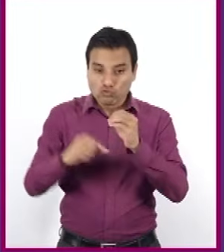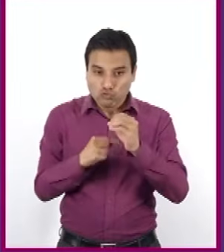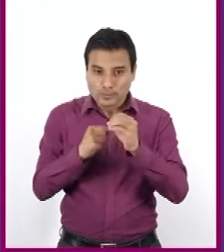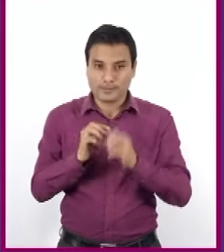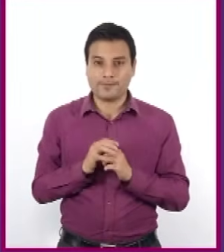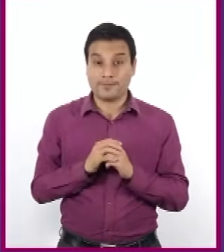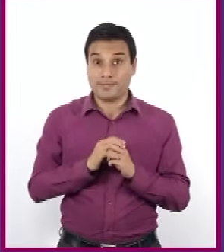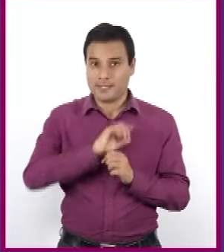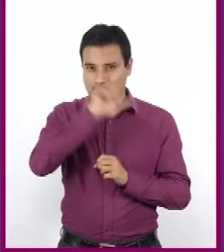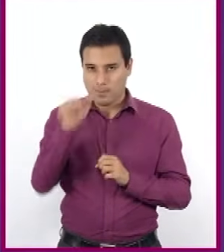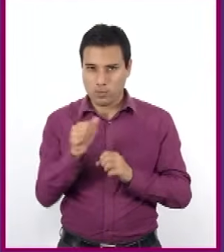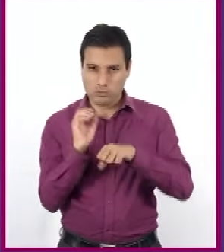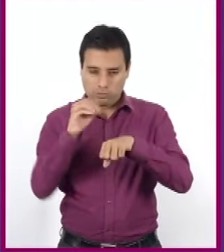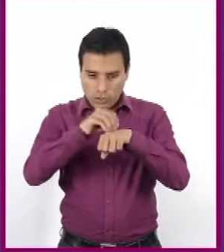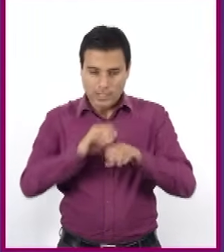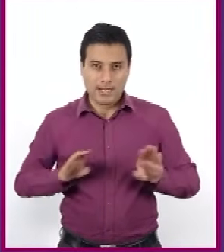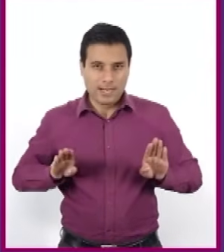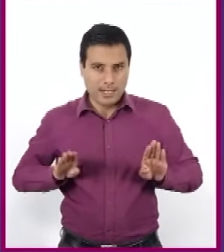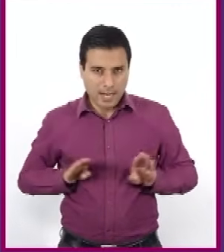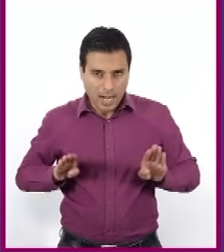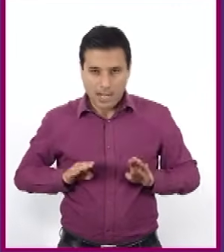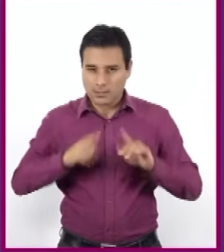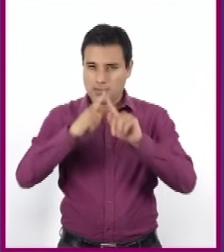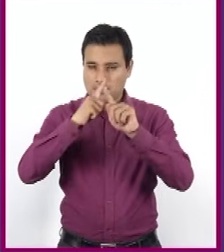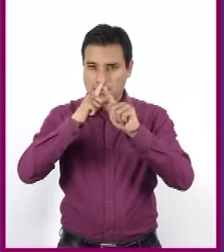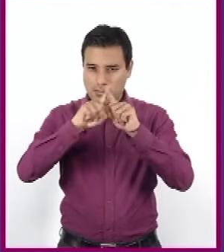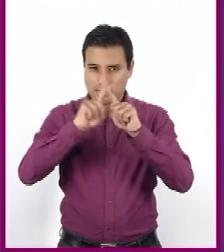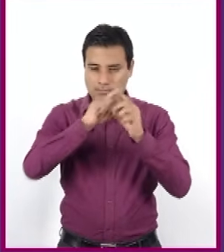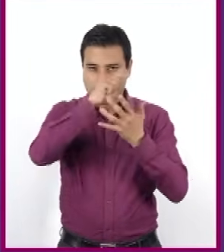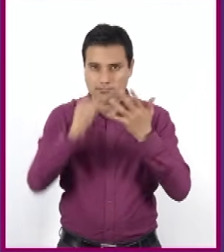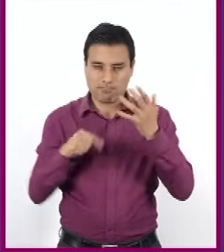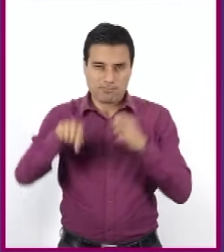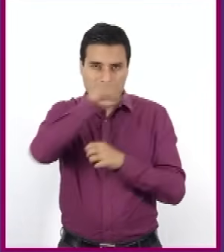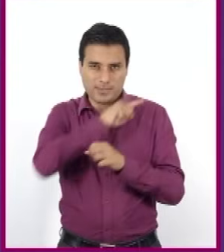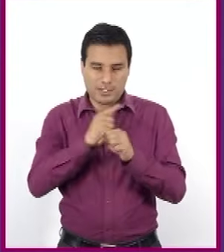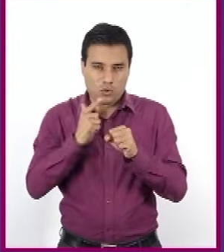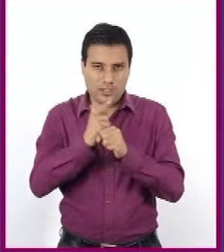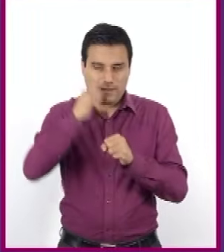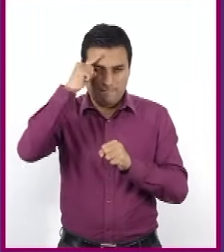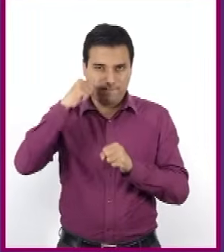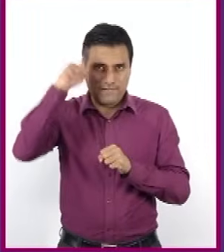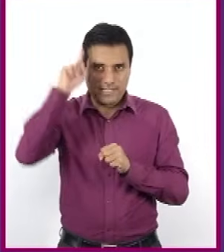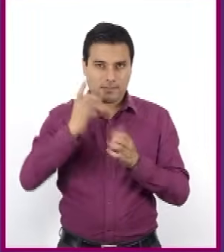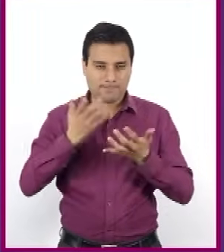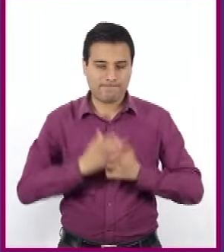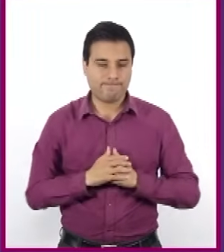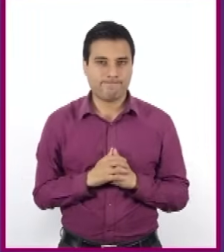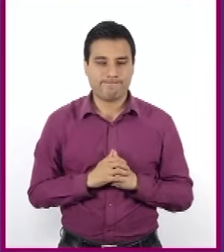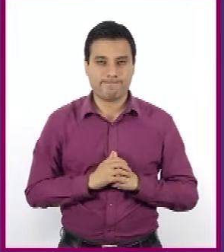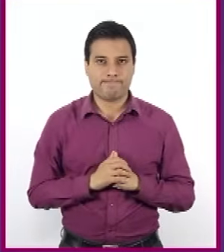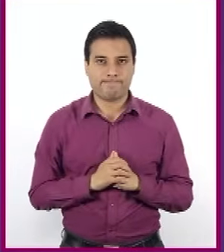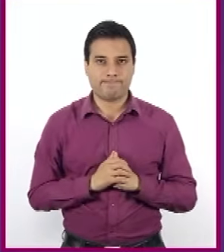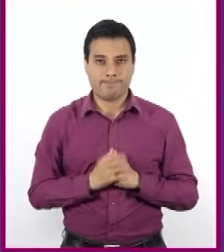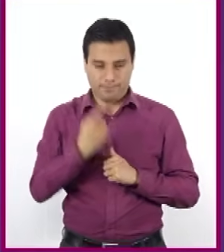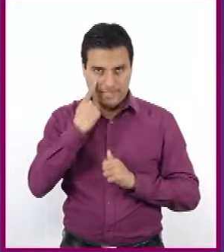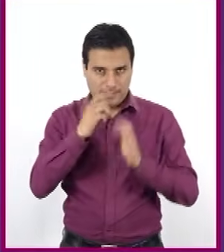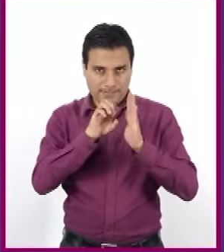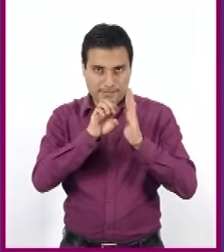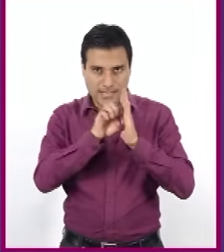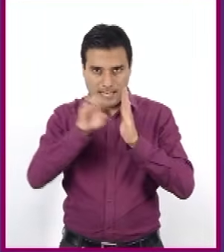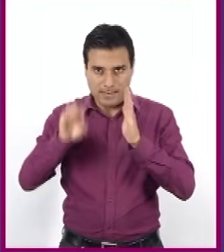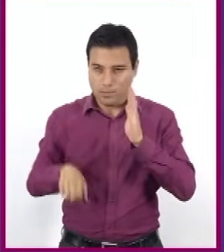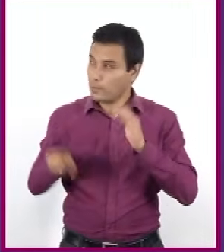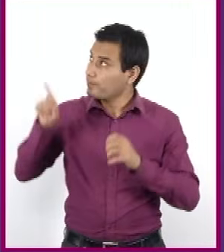especificaciones para que puedan encontrar con mayor facilidad las propiedades de los átomos de cada elemento, como en este caso,